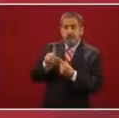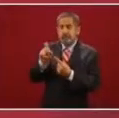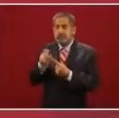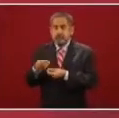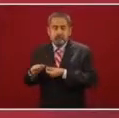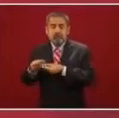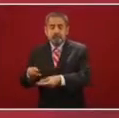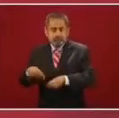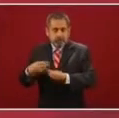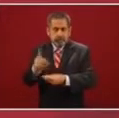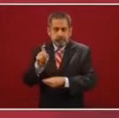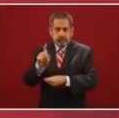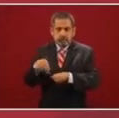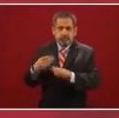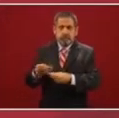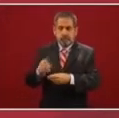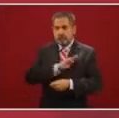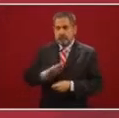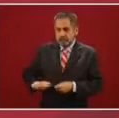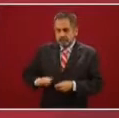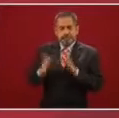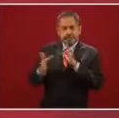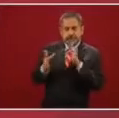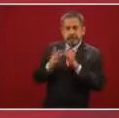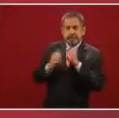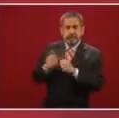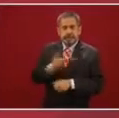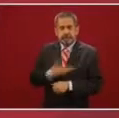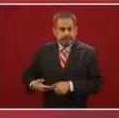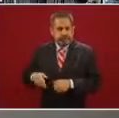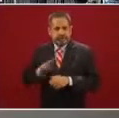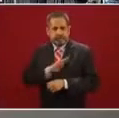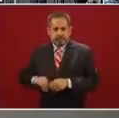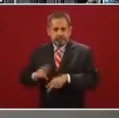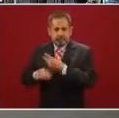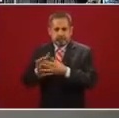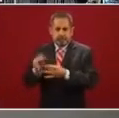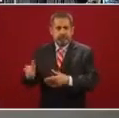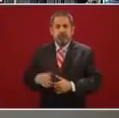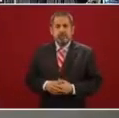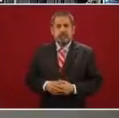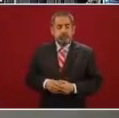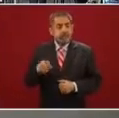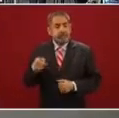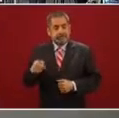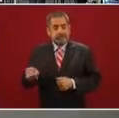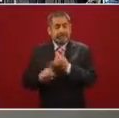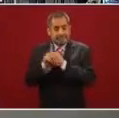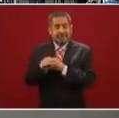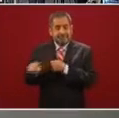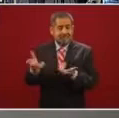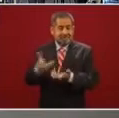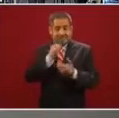del agua a San Cristóbal de las Casas es un tema municipal y estamos en contacto con la presidenta municipal de San Cristóbal. Pues ella es precisamente la que no está